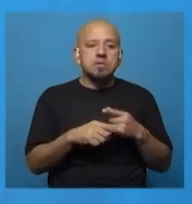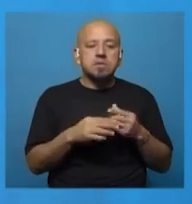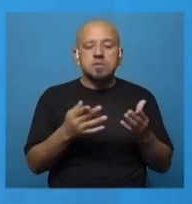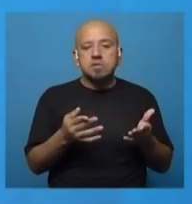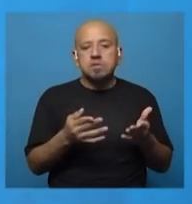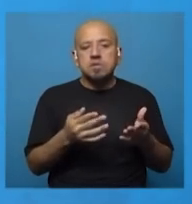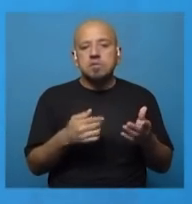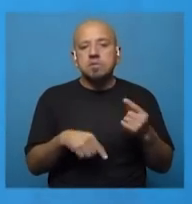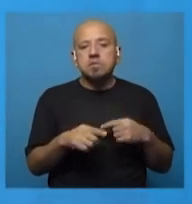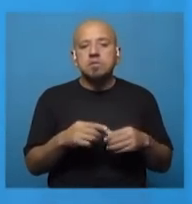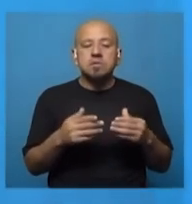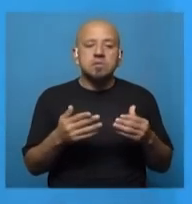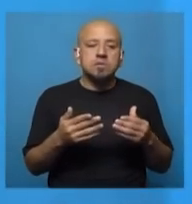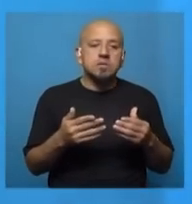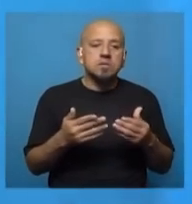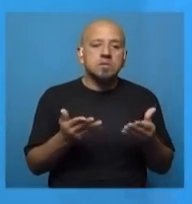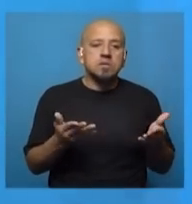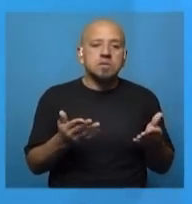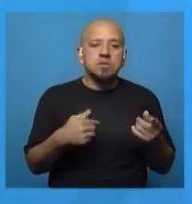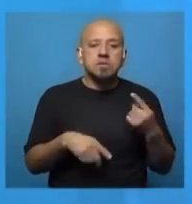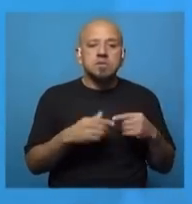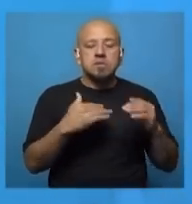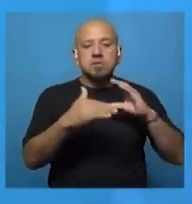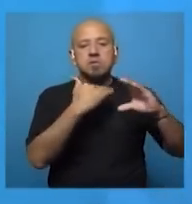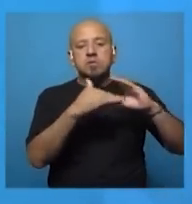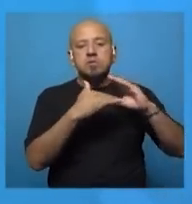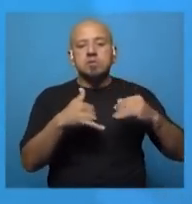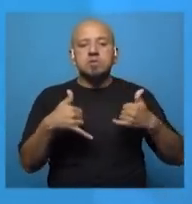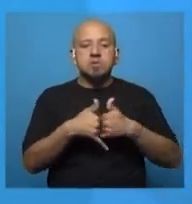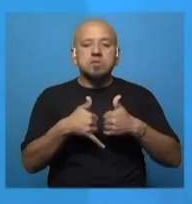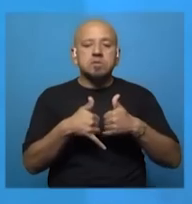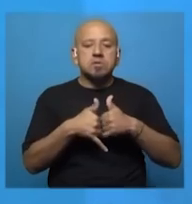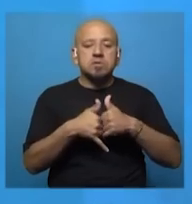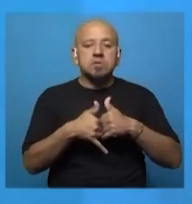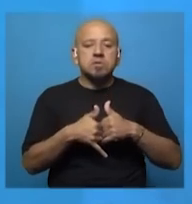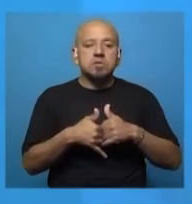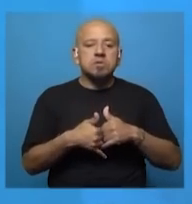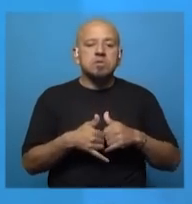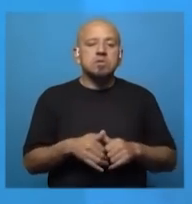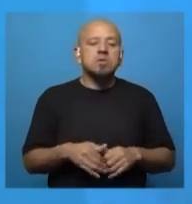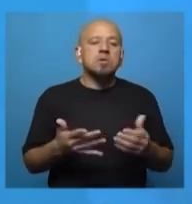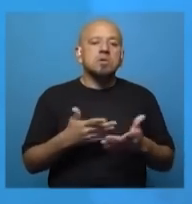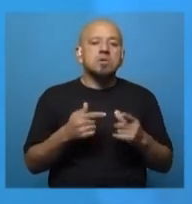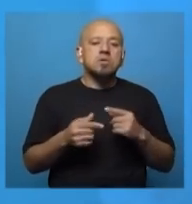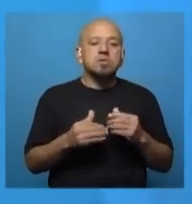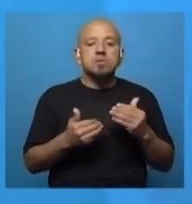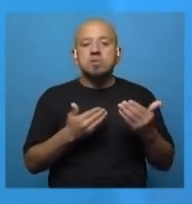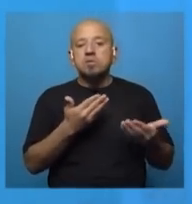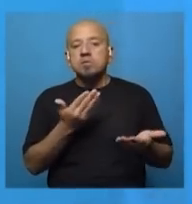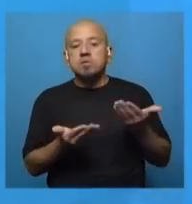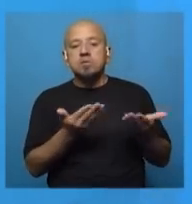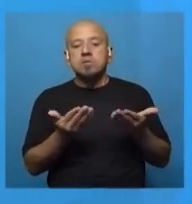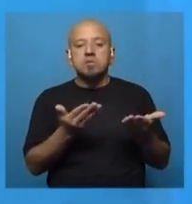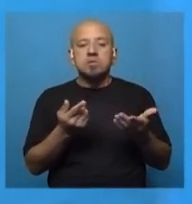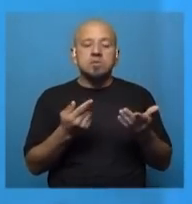de dónde está parada en el sentido de que de los chats de artesiano recién están analizados una